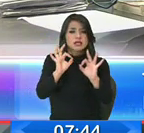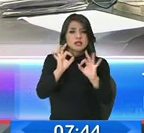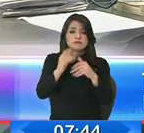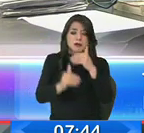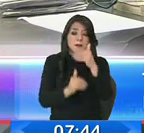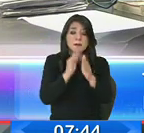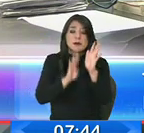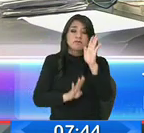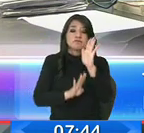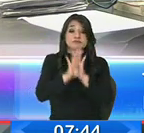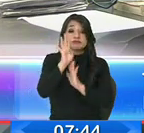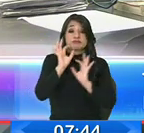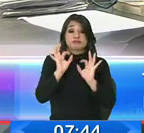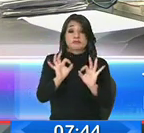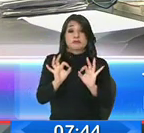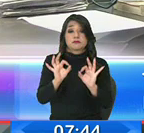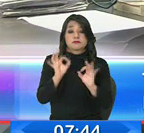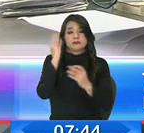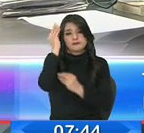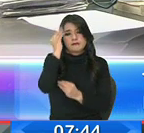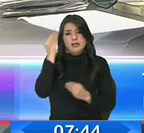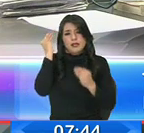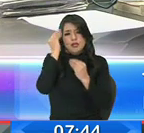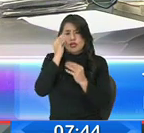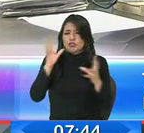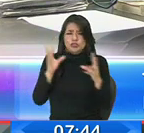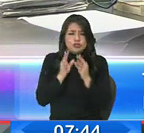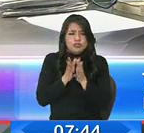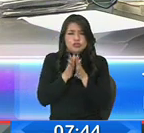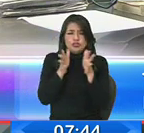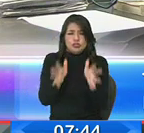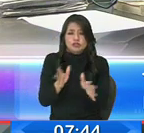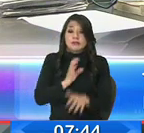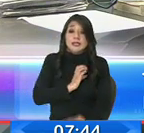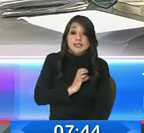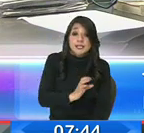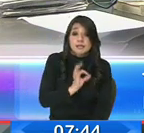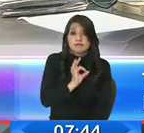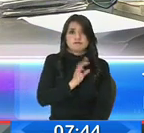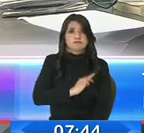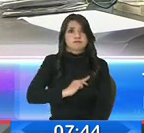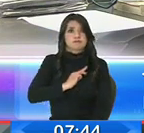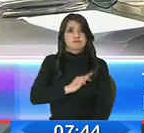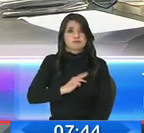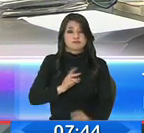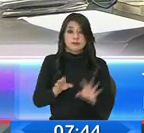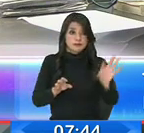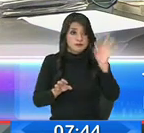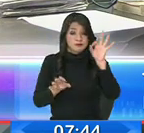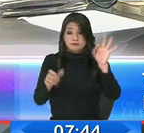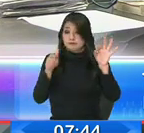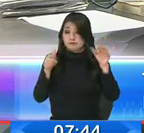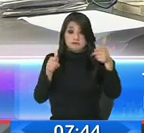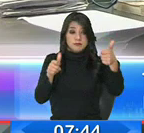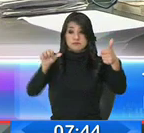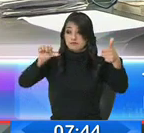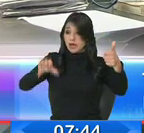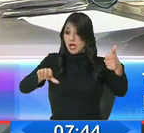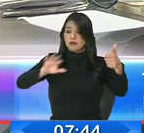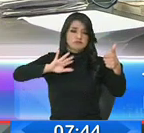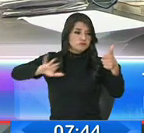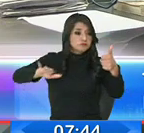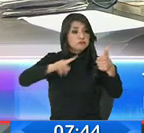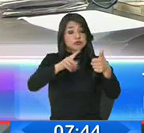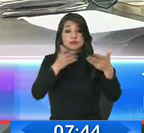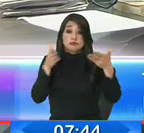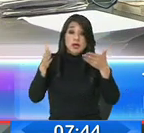la de los principios generales de toda ética, que es elige el bien y no el mal, no hagas al otro lo que no